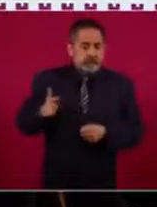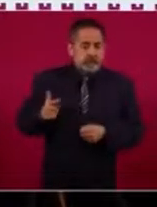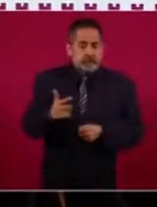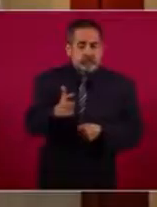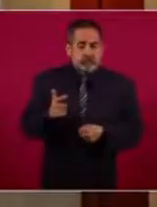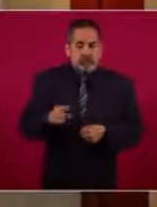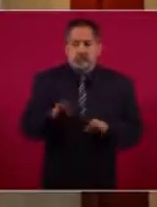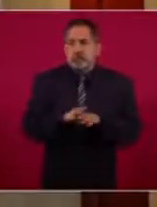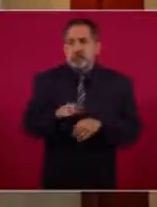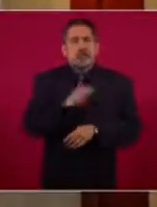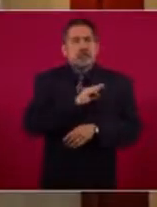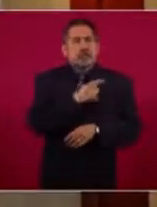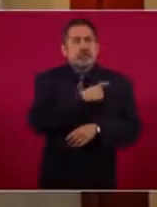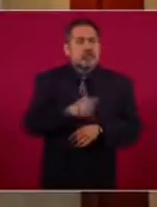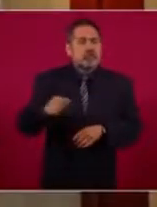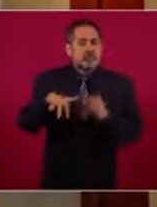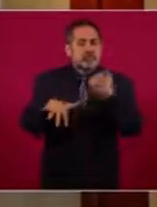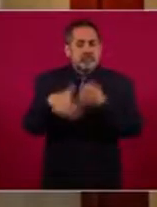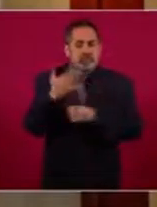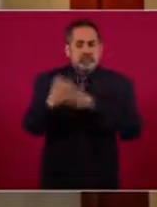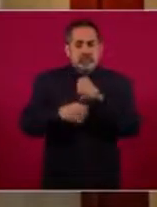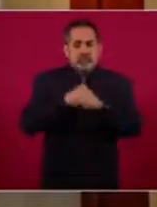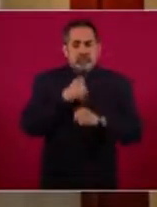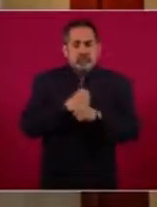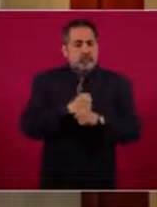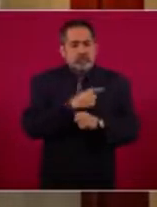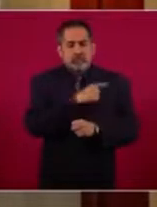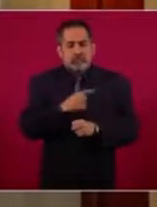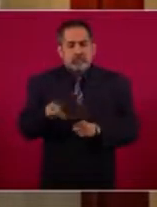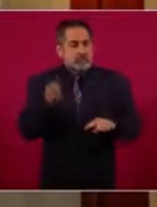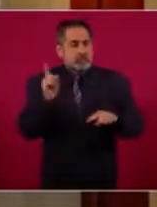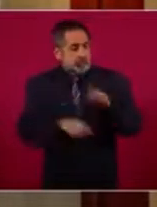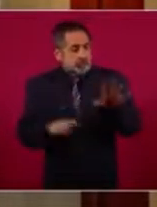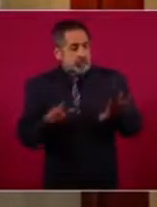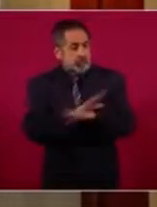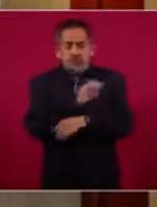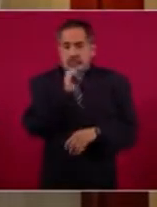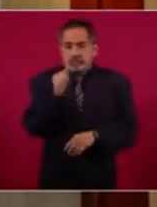lleva como 15 años y no lo cambian